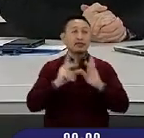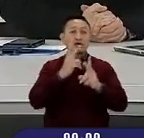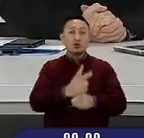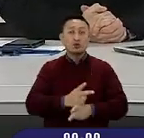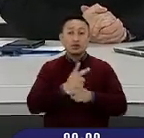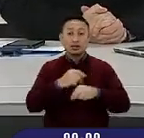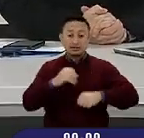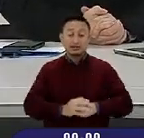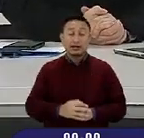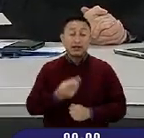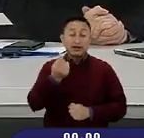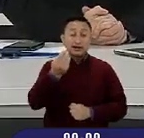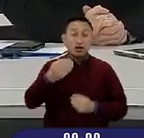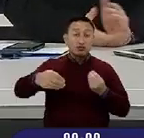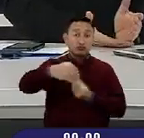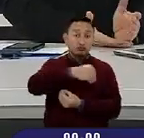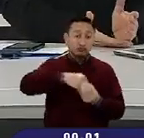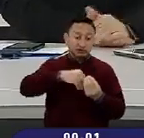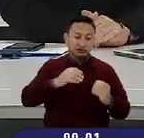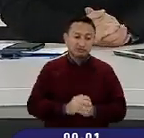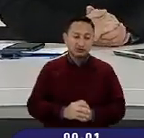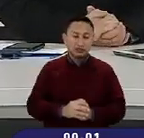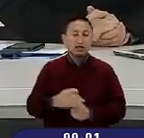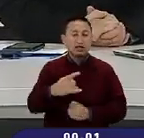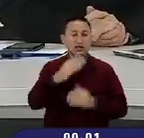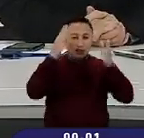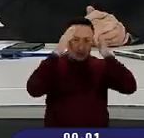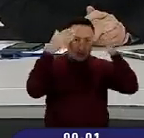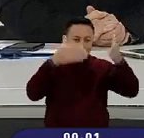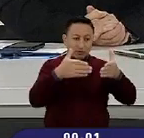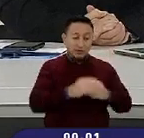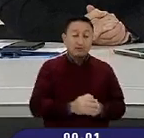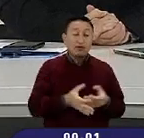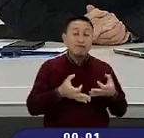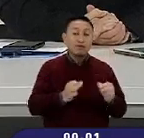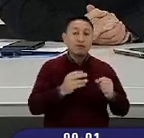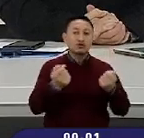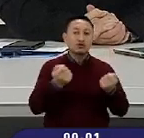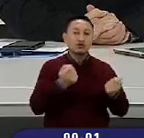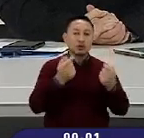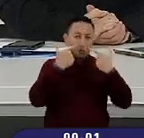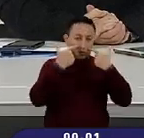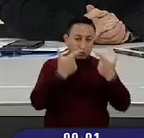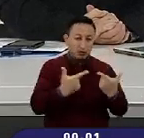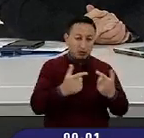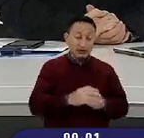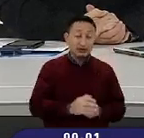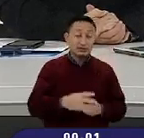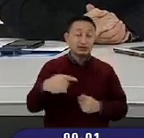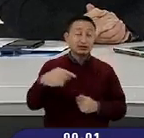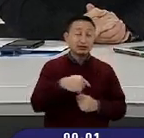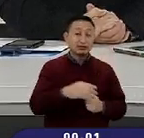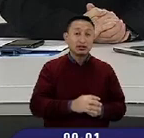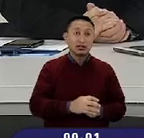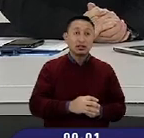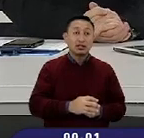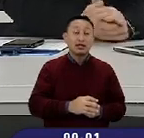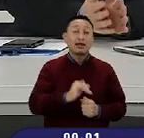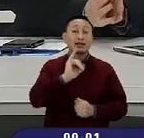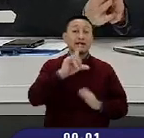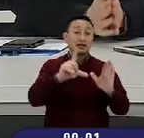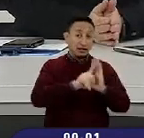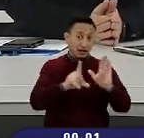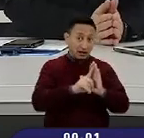de lavado de activos, la cual busca, dice, fortalecer los mecanismos de control y vigilancia de las transiciones de origen